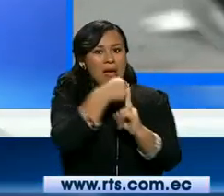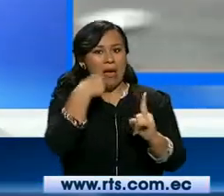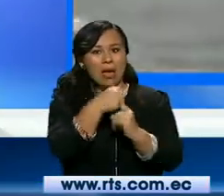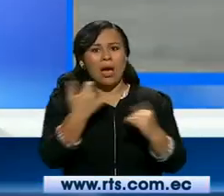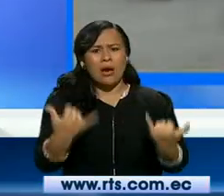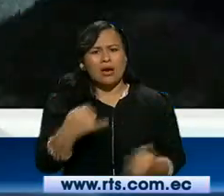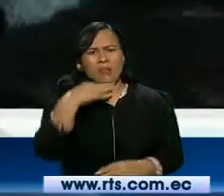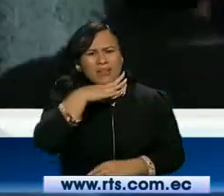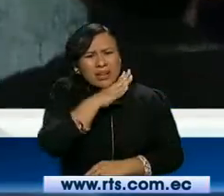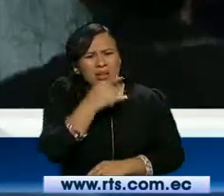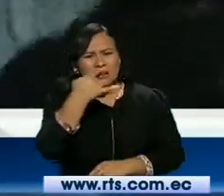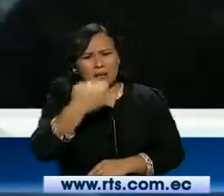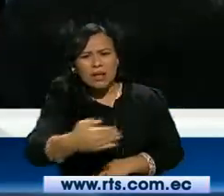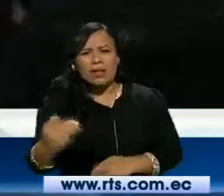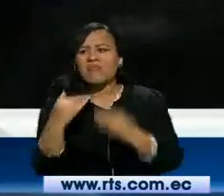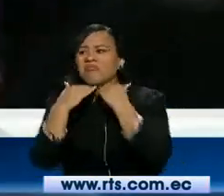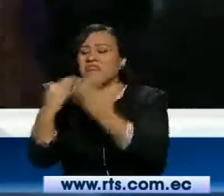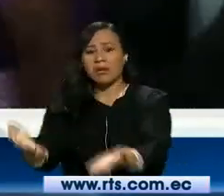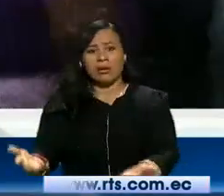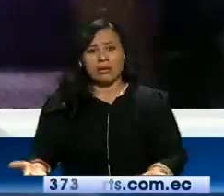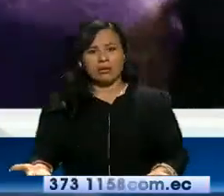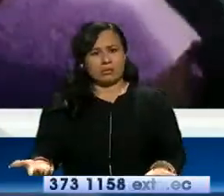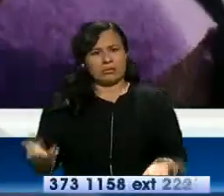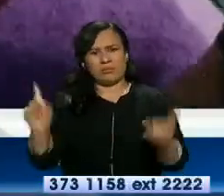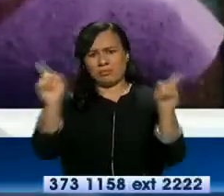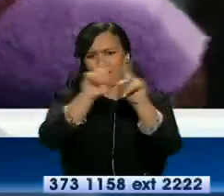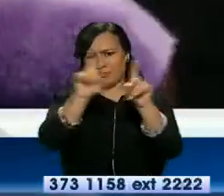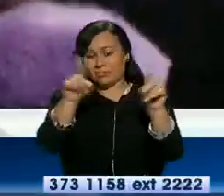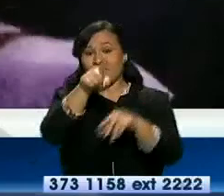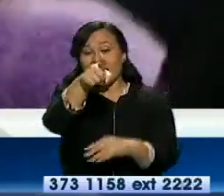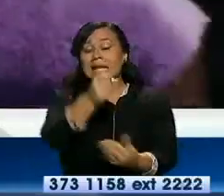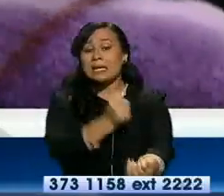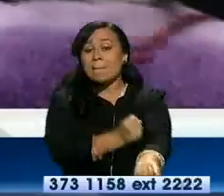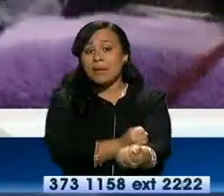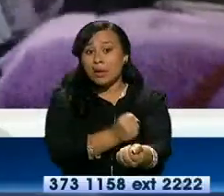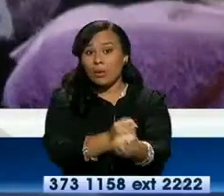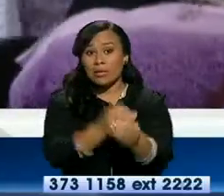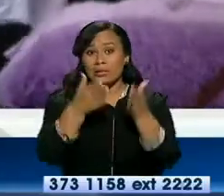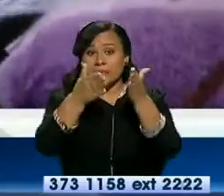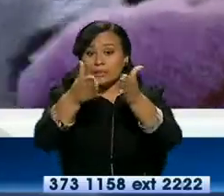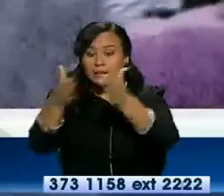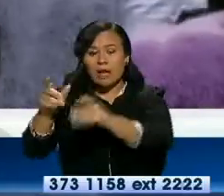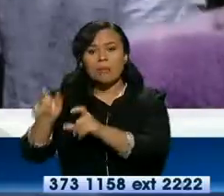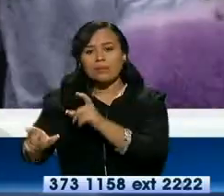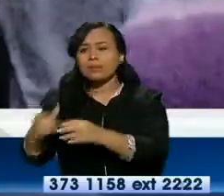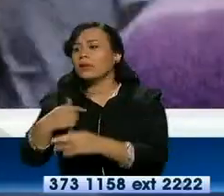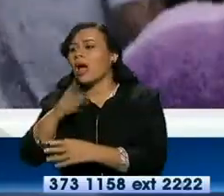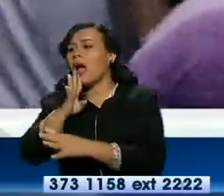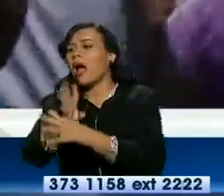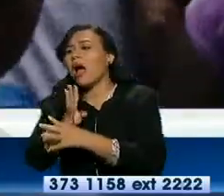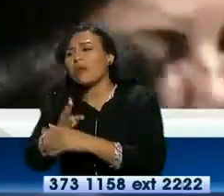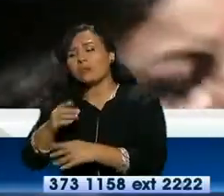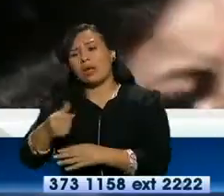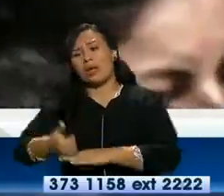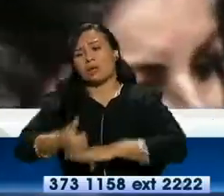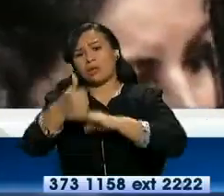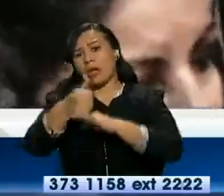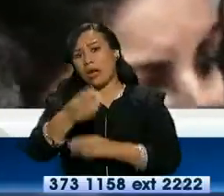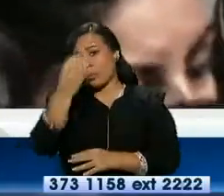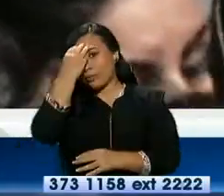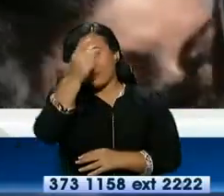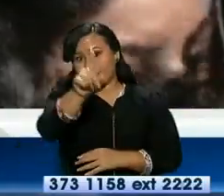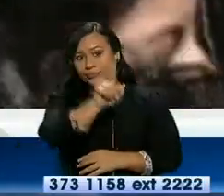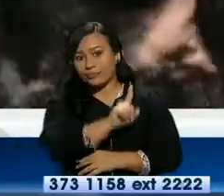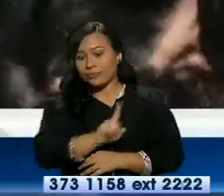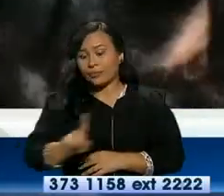fue llevado en hombros por varias cuadras de su barrio, en las Malvinas, en el sur de Guayaquil, donde algunos la recordaban